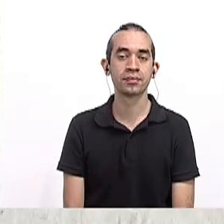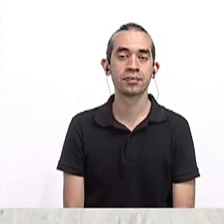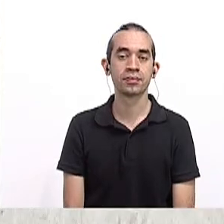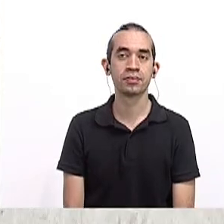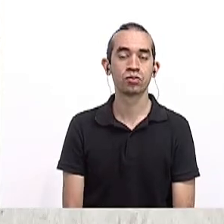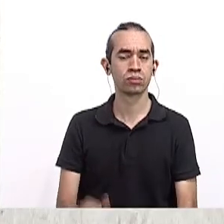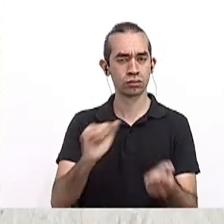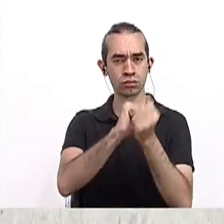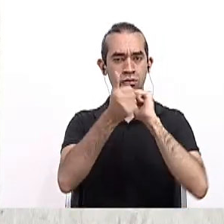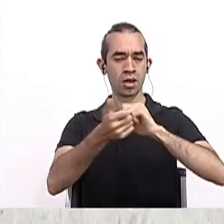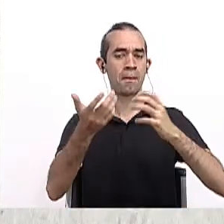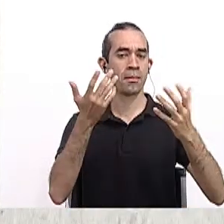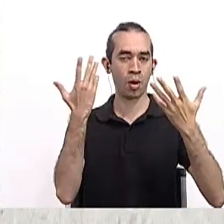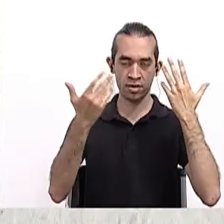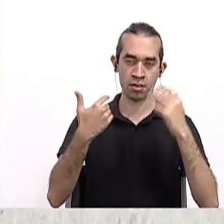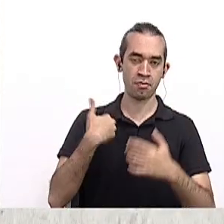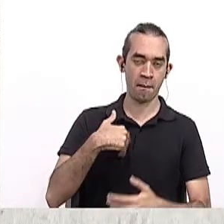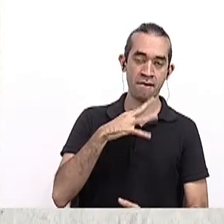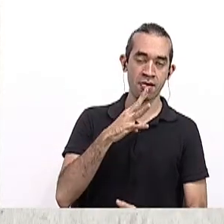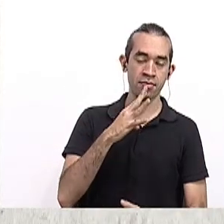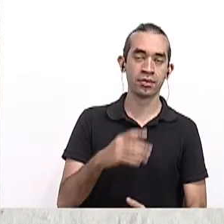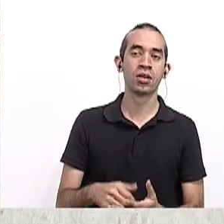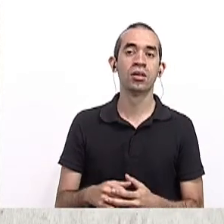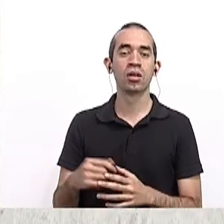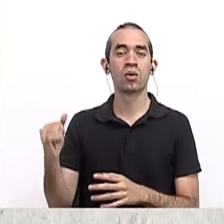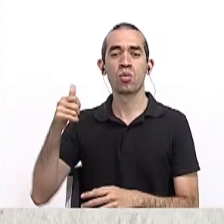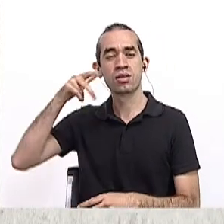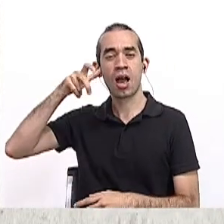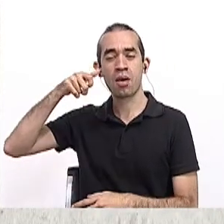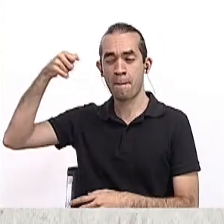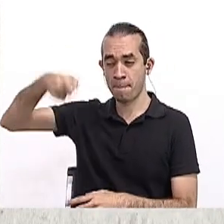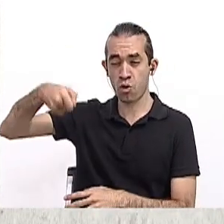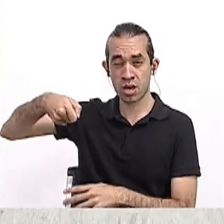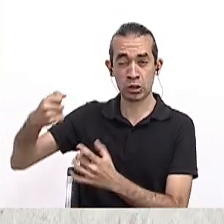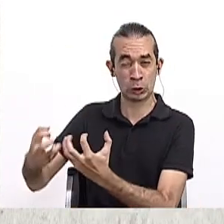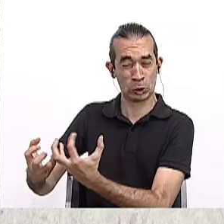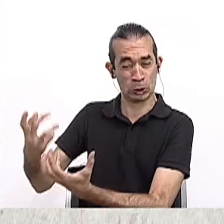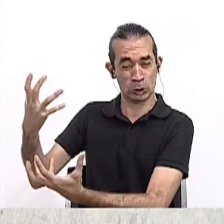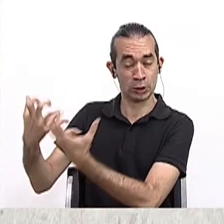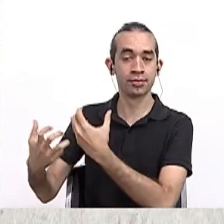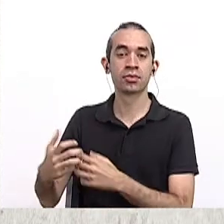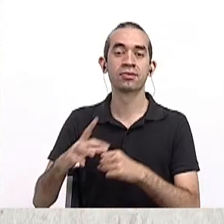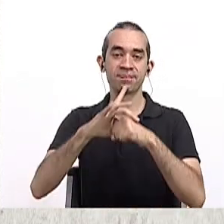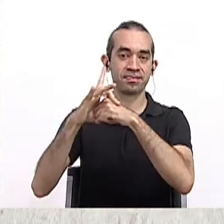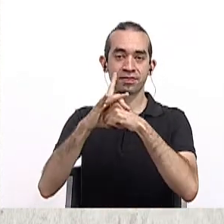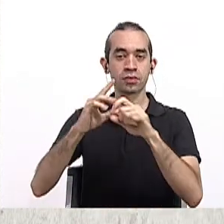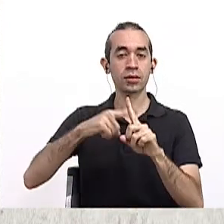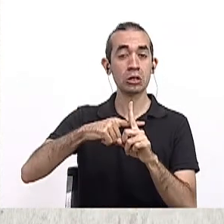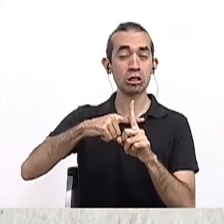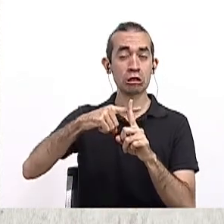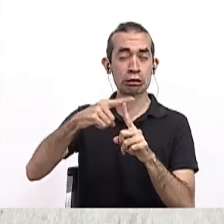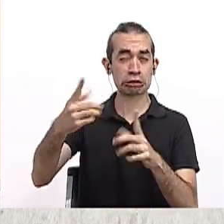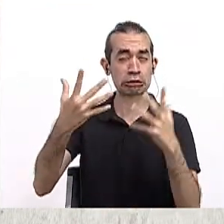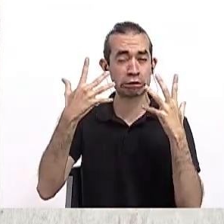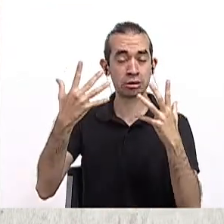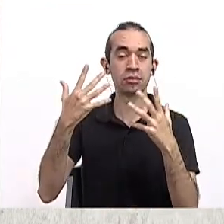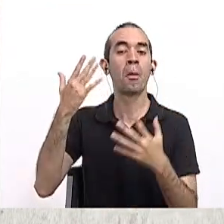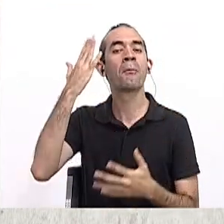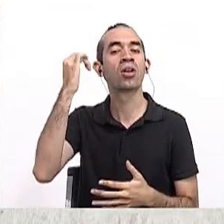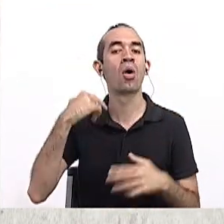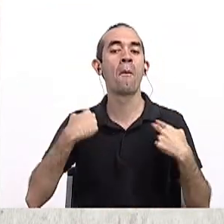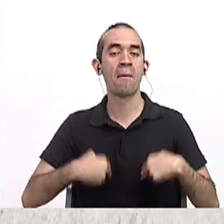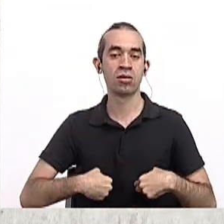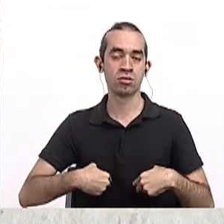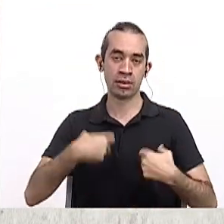El cambio climático es el resultado de un aumento anormal en la temperatura del planeta, producto de actividades humanas.